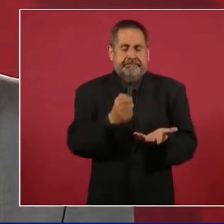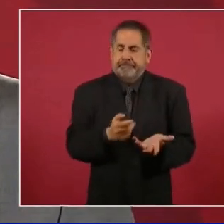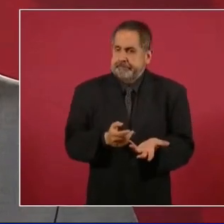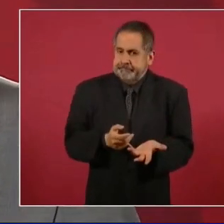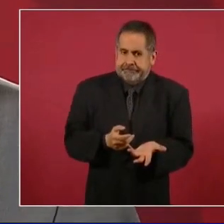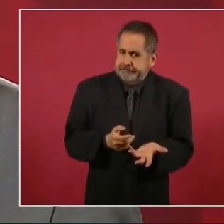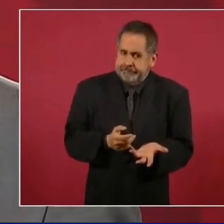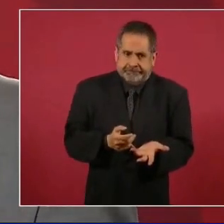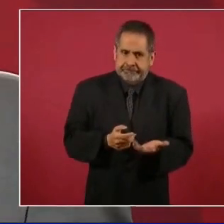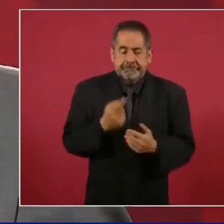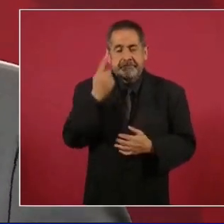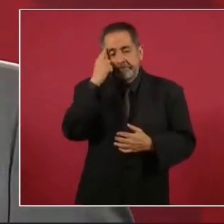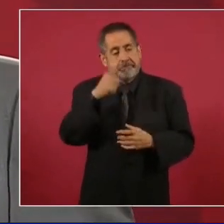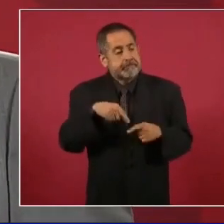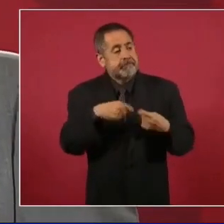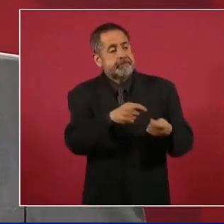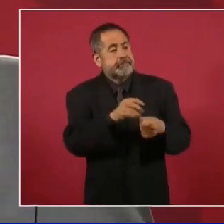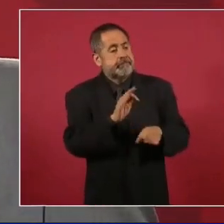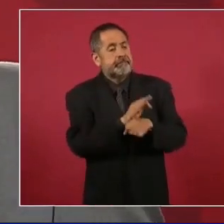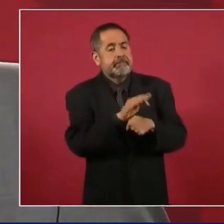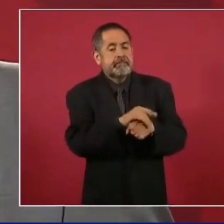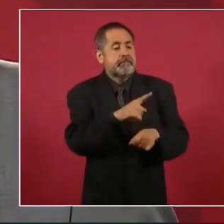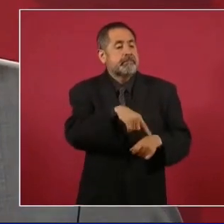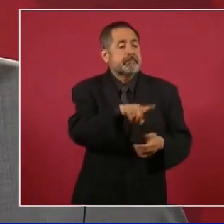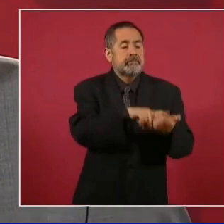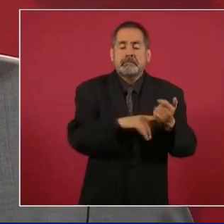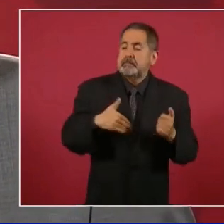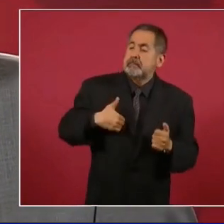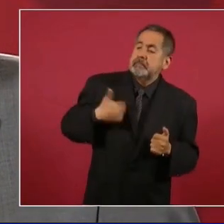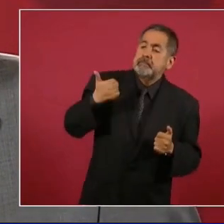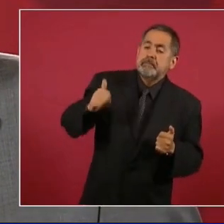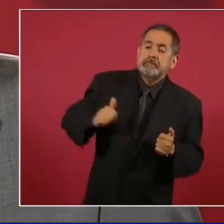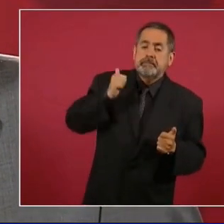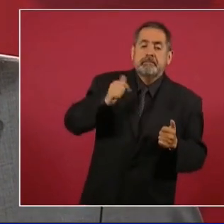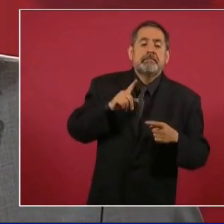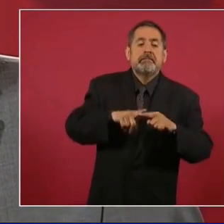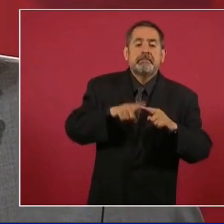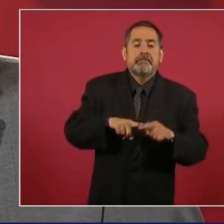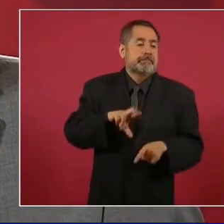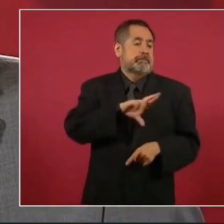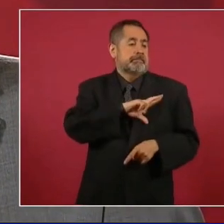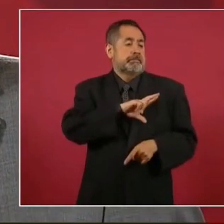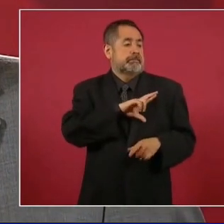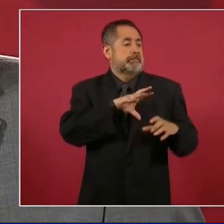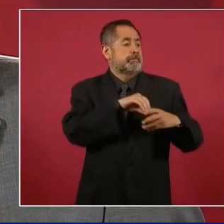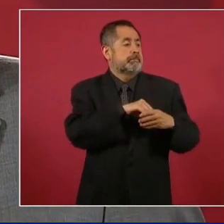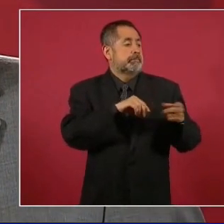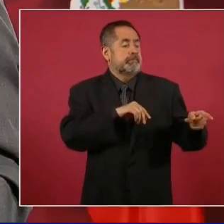fueron para beneficiar a particulares,